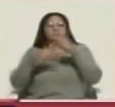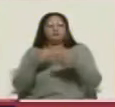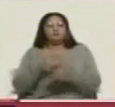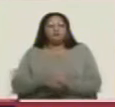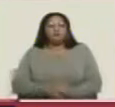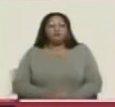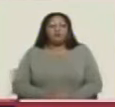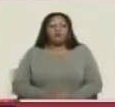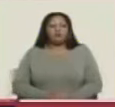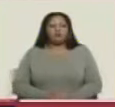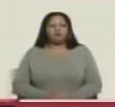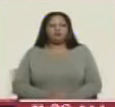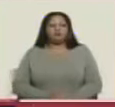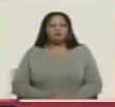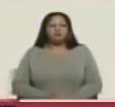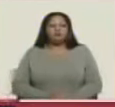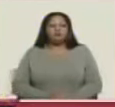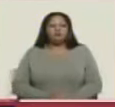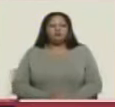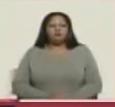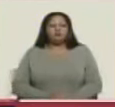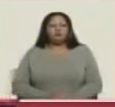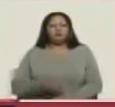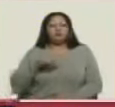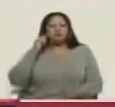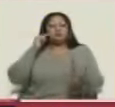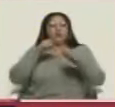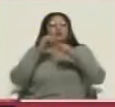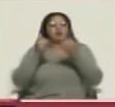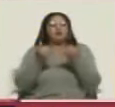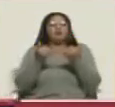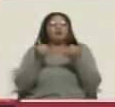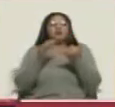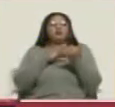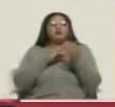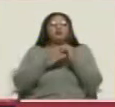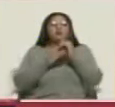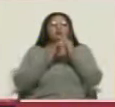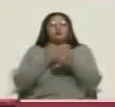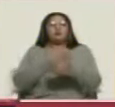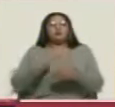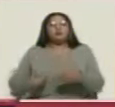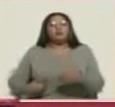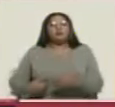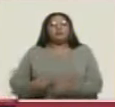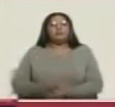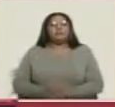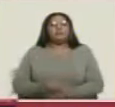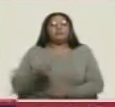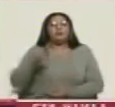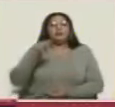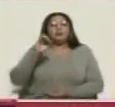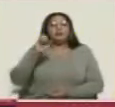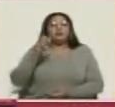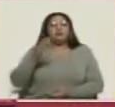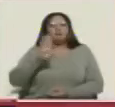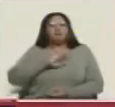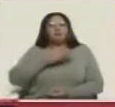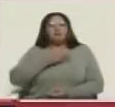único, el método de cooptación será solo aplicado por el presidente del partido y por la dirección política nacional previa autorización del